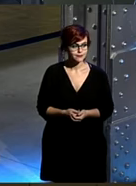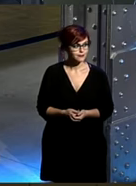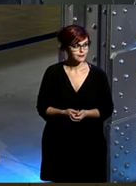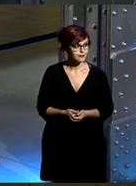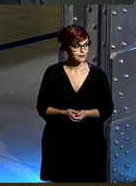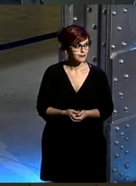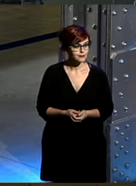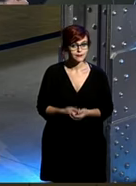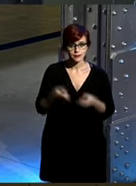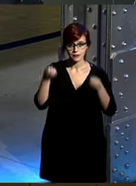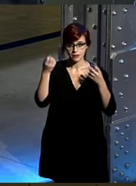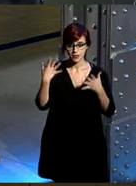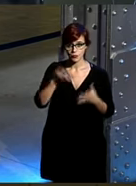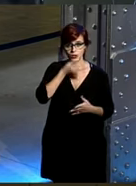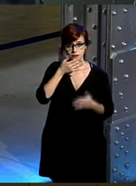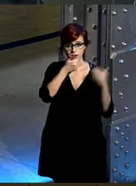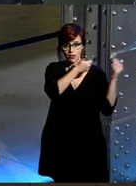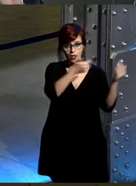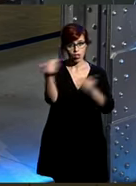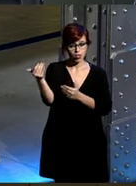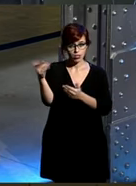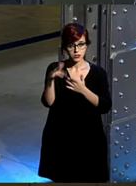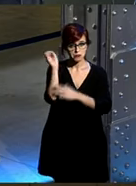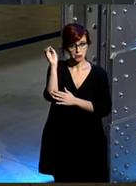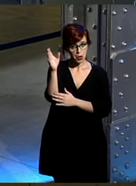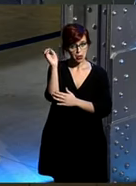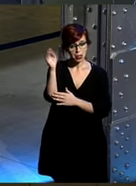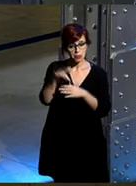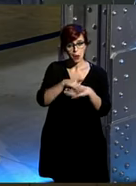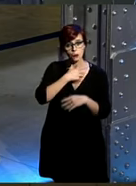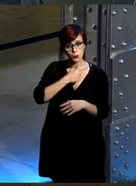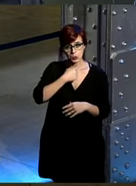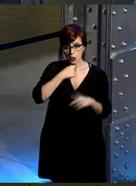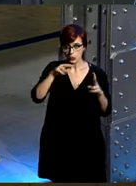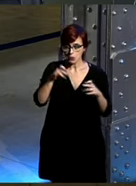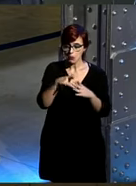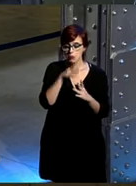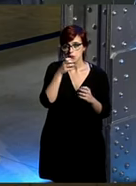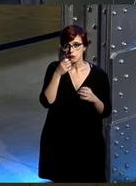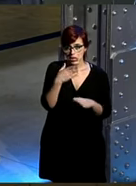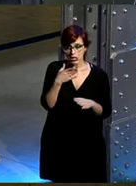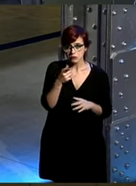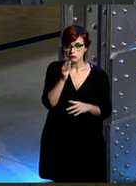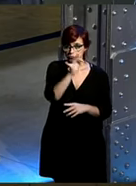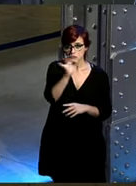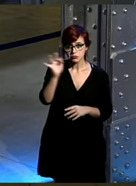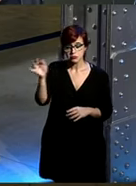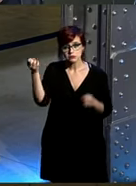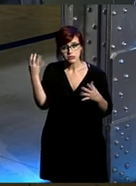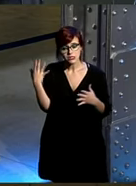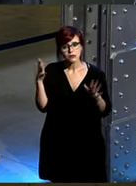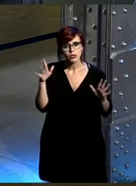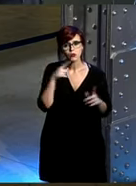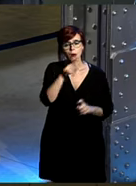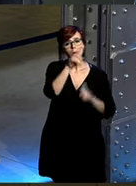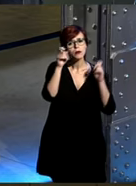Por aquí había una. Bueno, buenas tardes. Agradeceros la ponencia. Me ha gustado mucho todas vuestras partes, las partes que habéis estado contando. Me viene